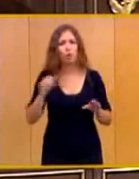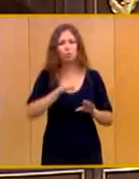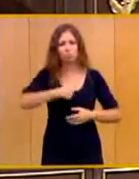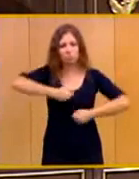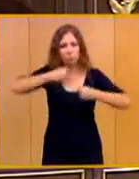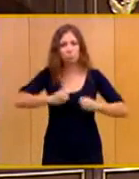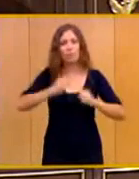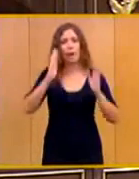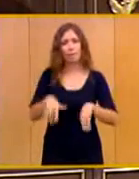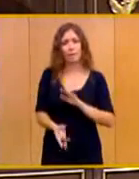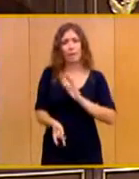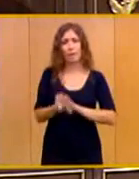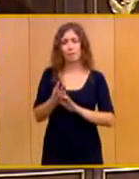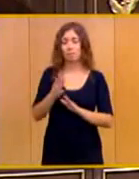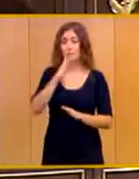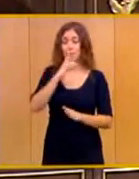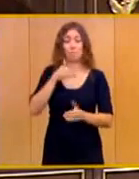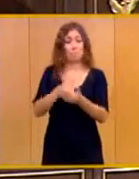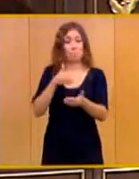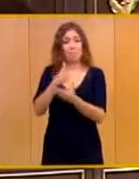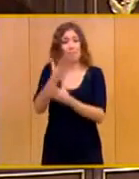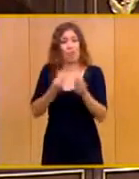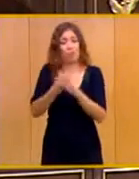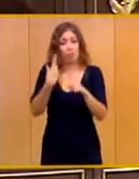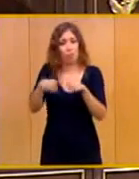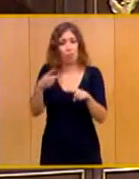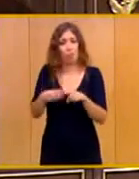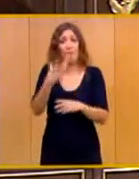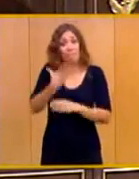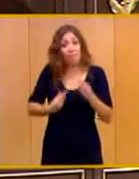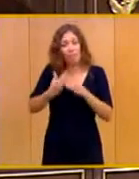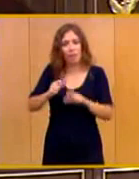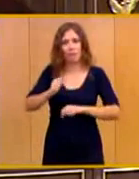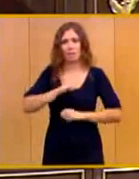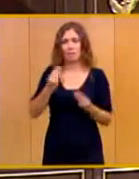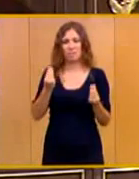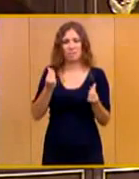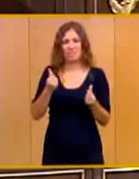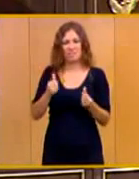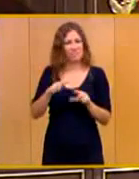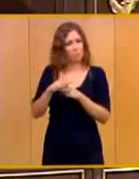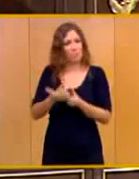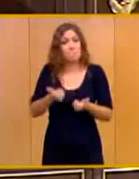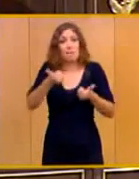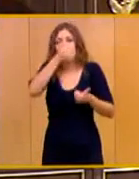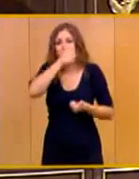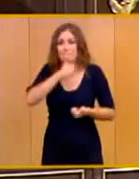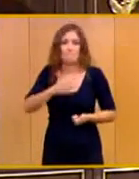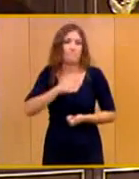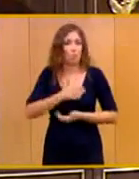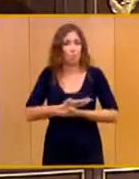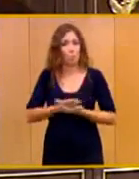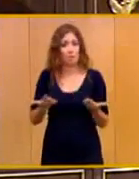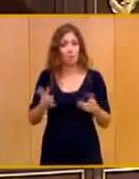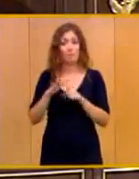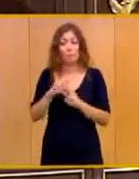sembrado nuestro camino de errores y los errores nos han llevado a una situación insostenible y la situación insostenible